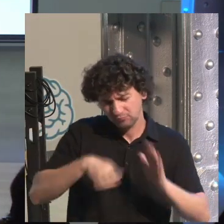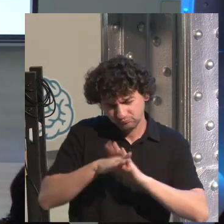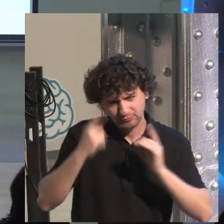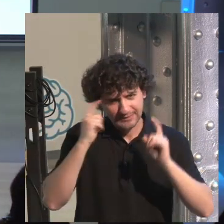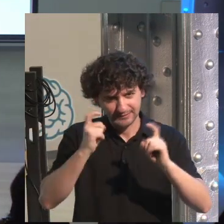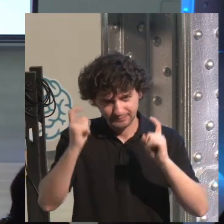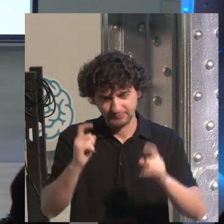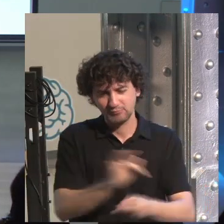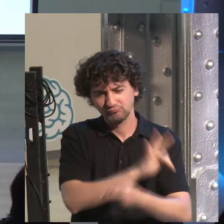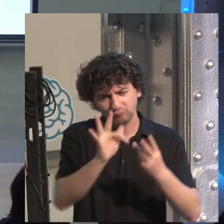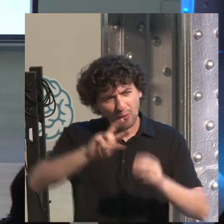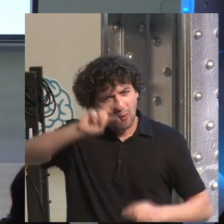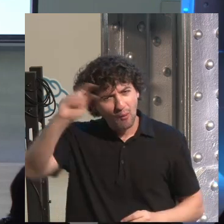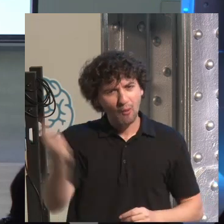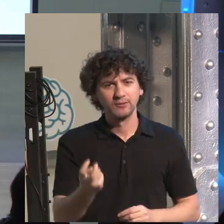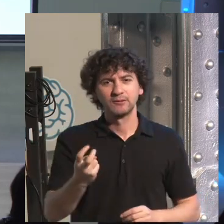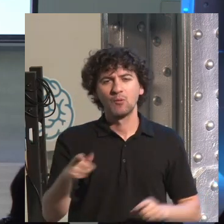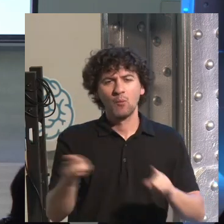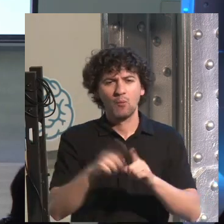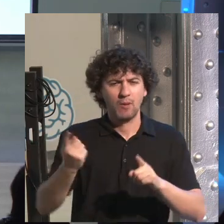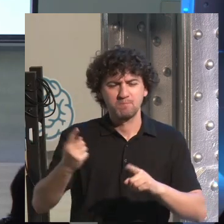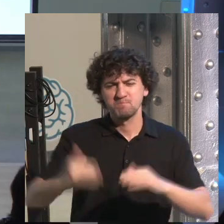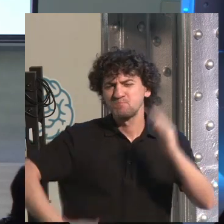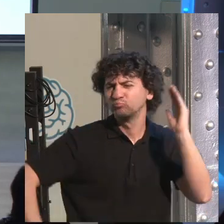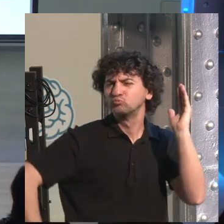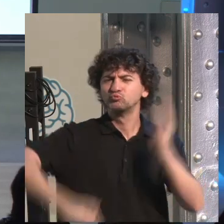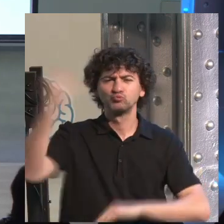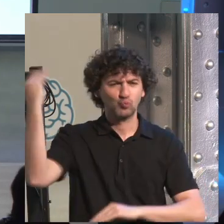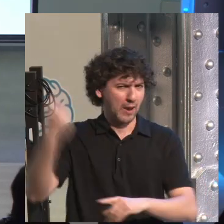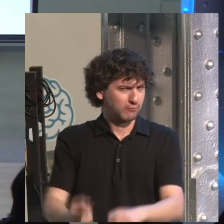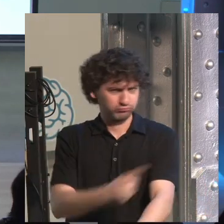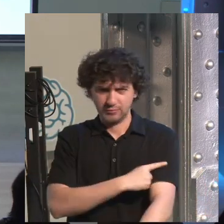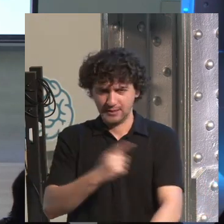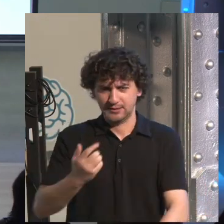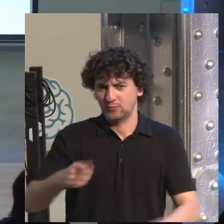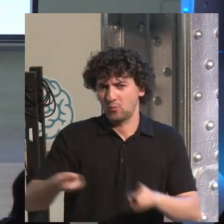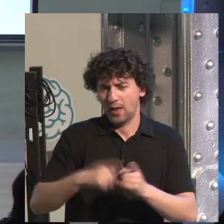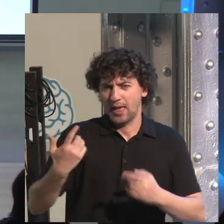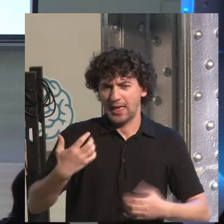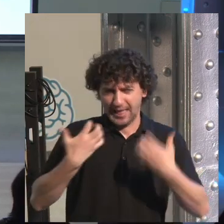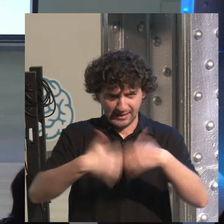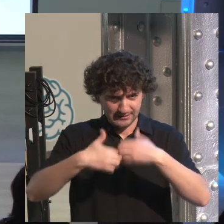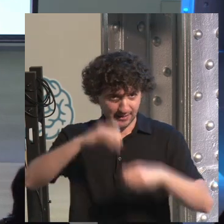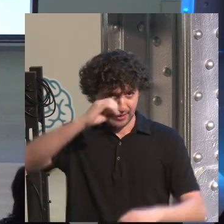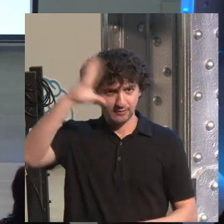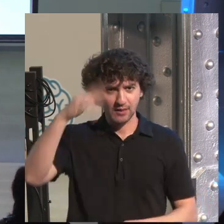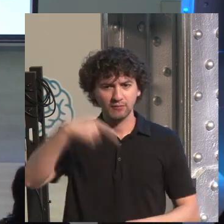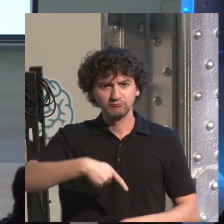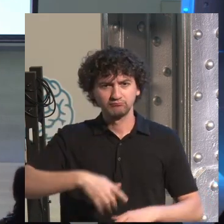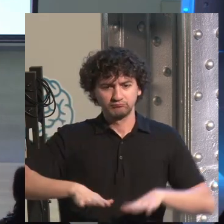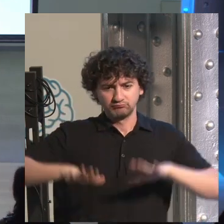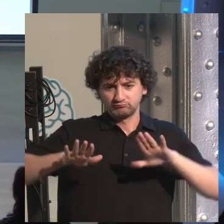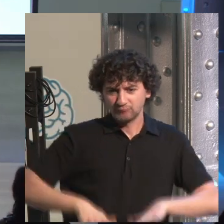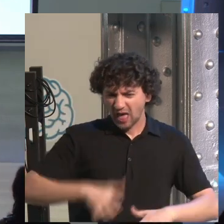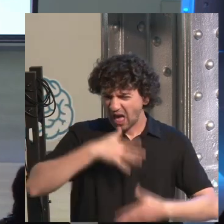habla de algo aún más allá, que se llama la superinteligencia artificial, donde la idea es que ¿por qué nos vamos a quedar aquí, donde estamos